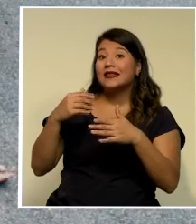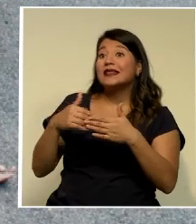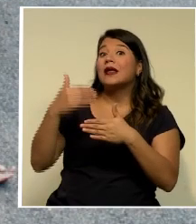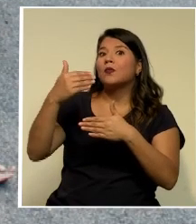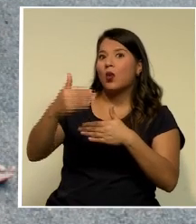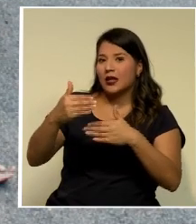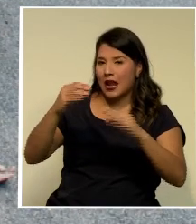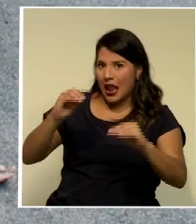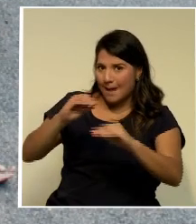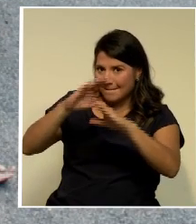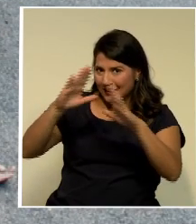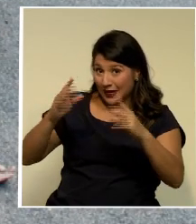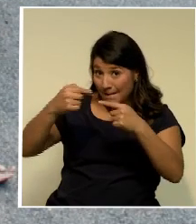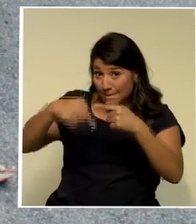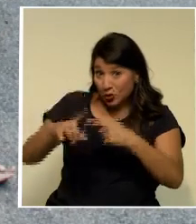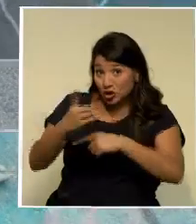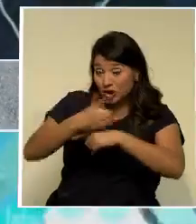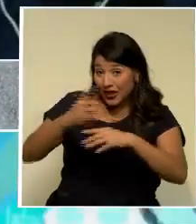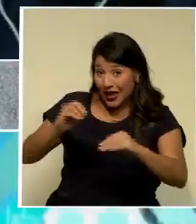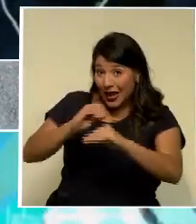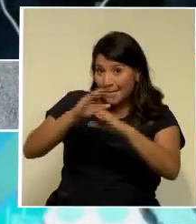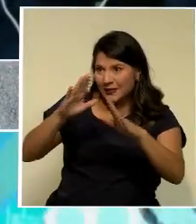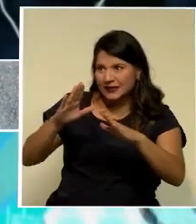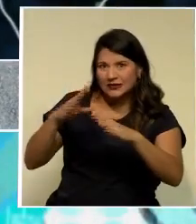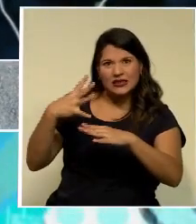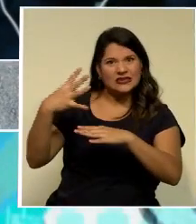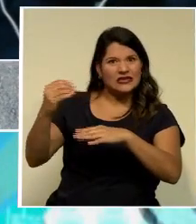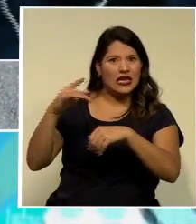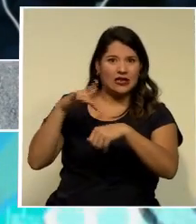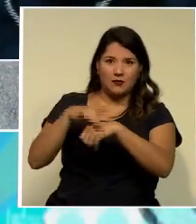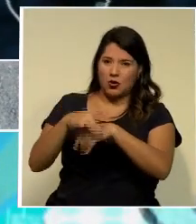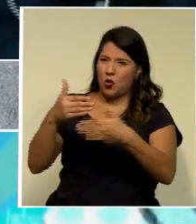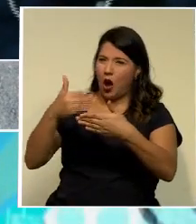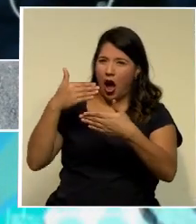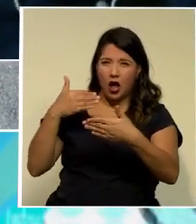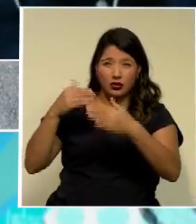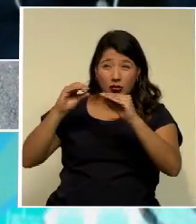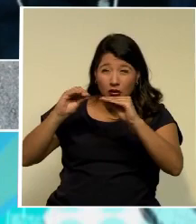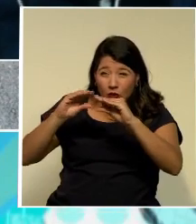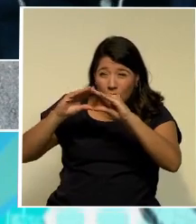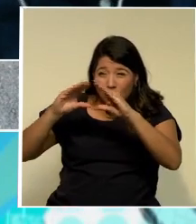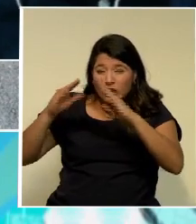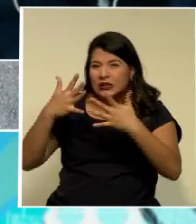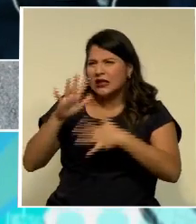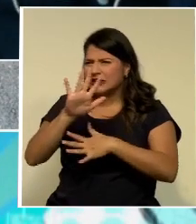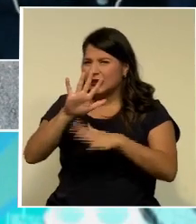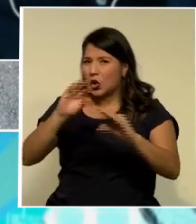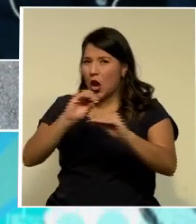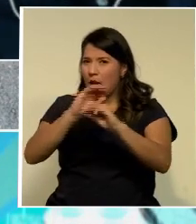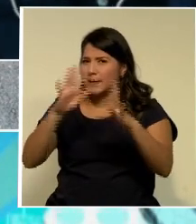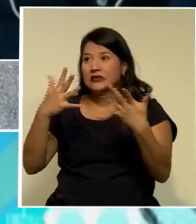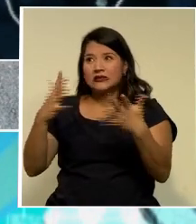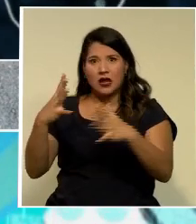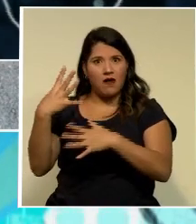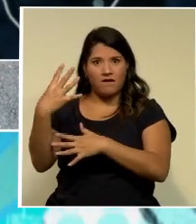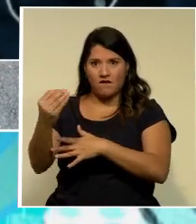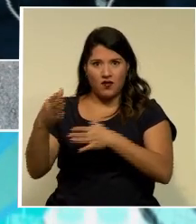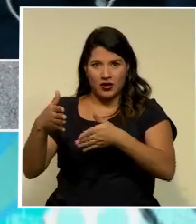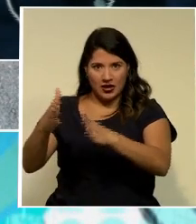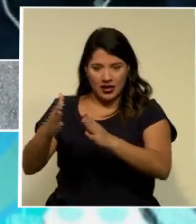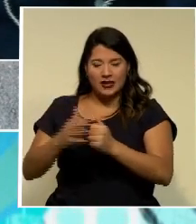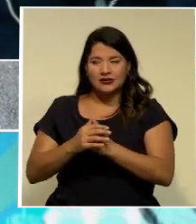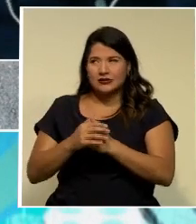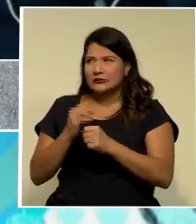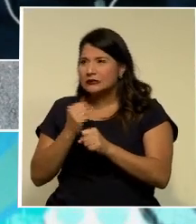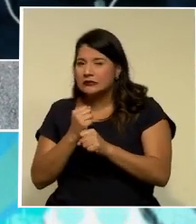temprano. Generalmente uno tiene que estar en la calle antes de que amanezca, entonces por general uno está a 5 de la mañana en la calle, y como antes no habían